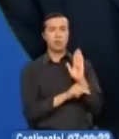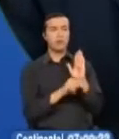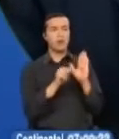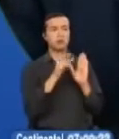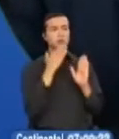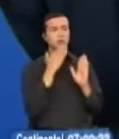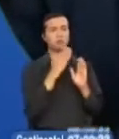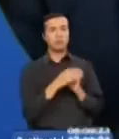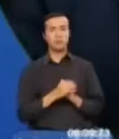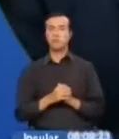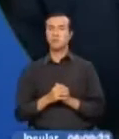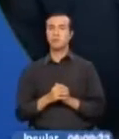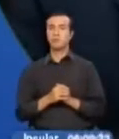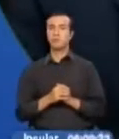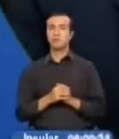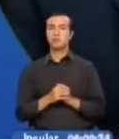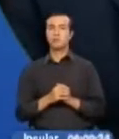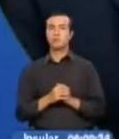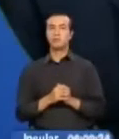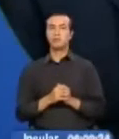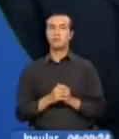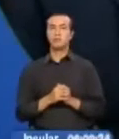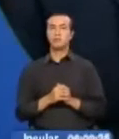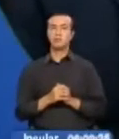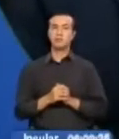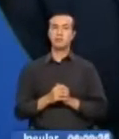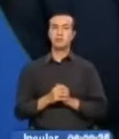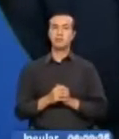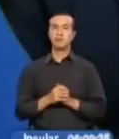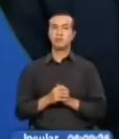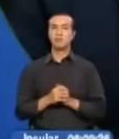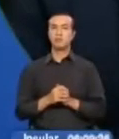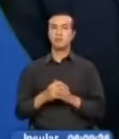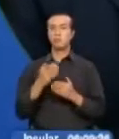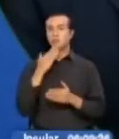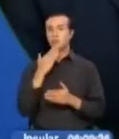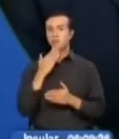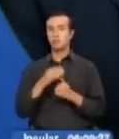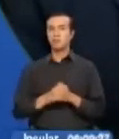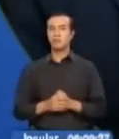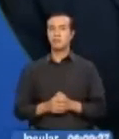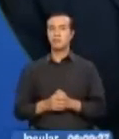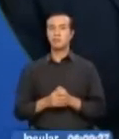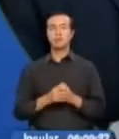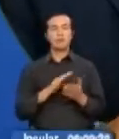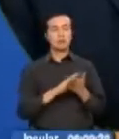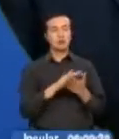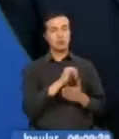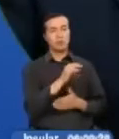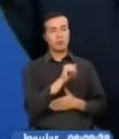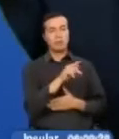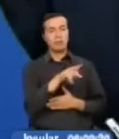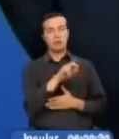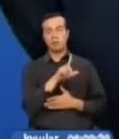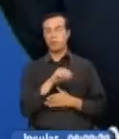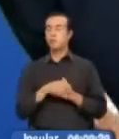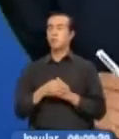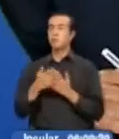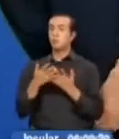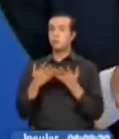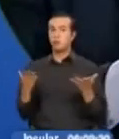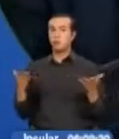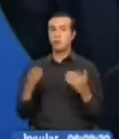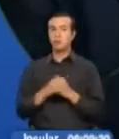juan pablo respecto a la calidad hay muchos temas redondos porque hay muchos temas que mencionar al respecto el estado